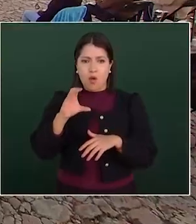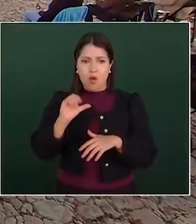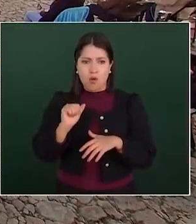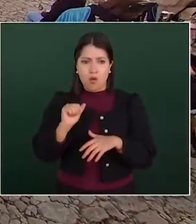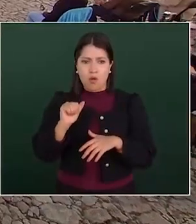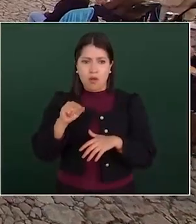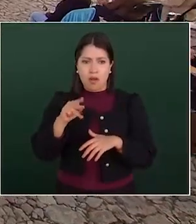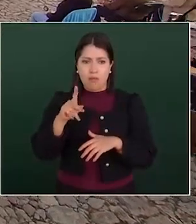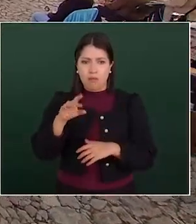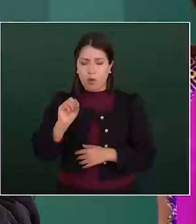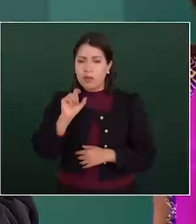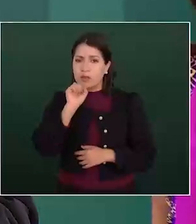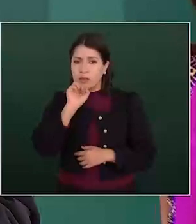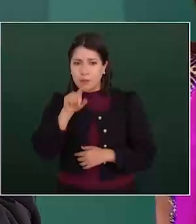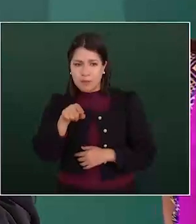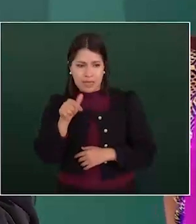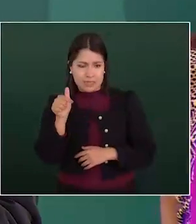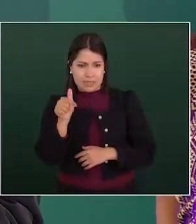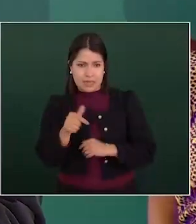que decía,